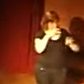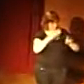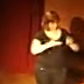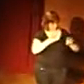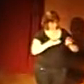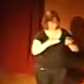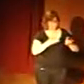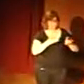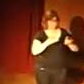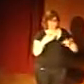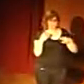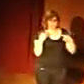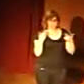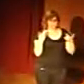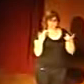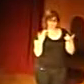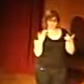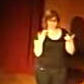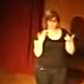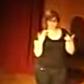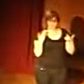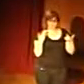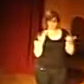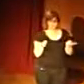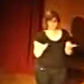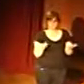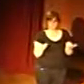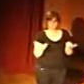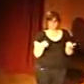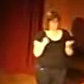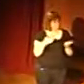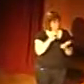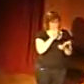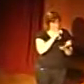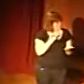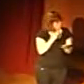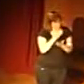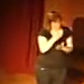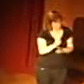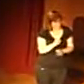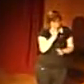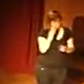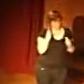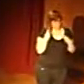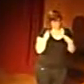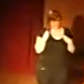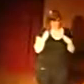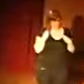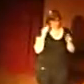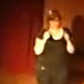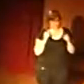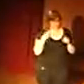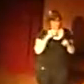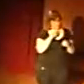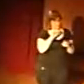tiene mayor recorrido eh que el encargo más importante que recibe villamil a lo largo de toda su vida es un encargo directo de Isabel